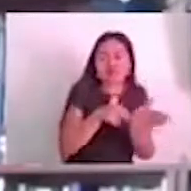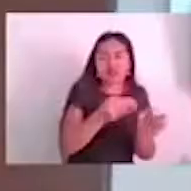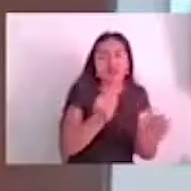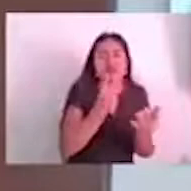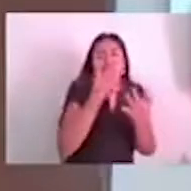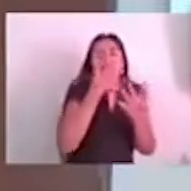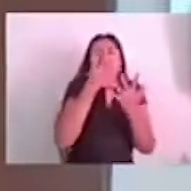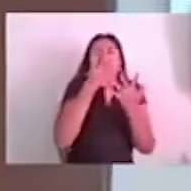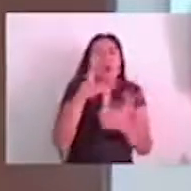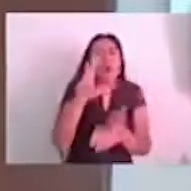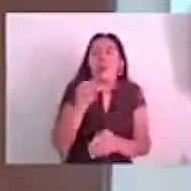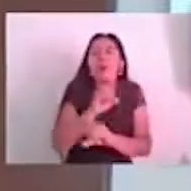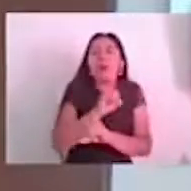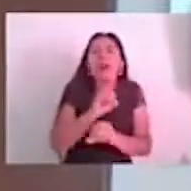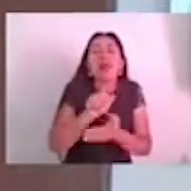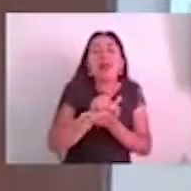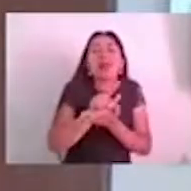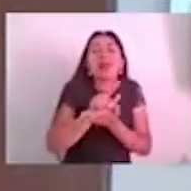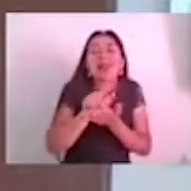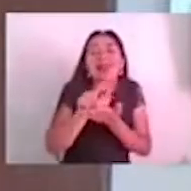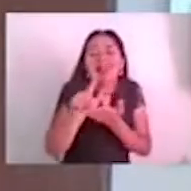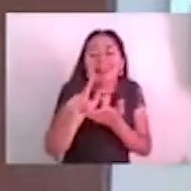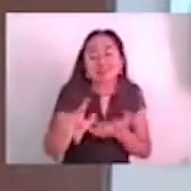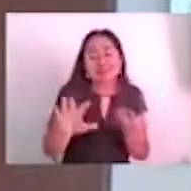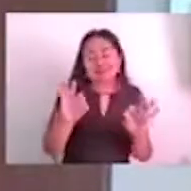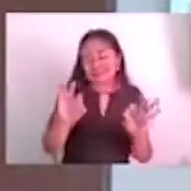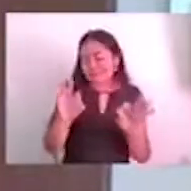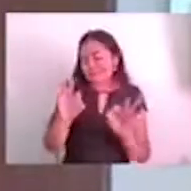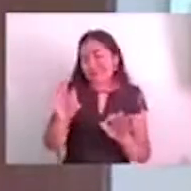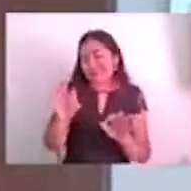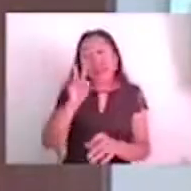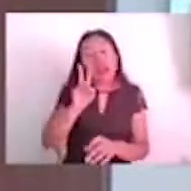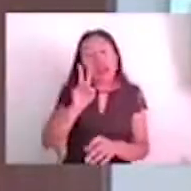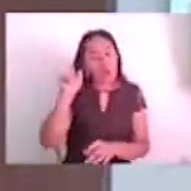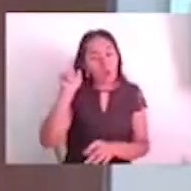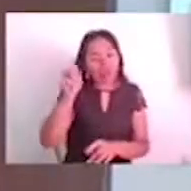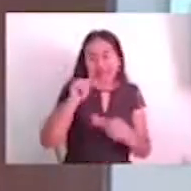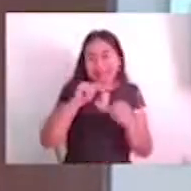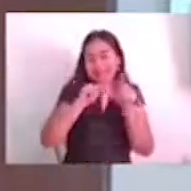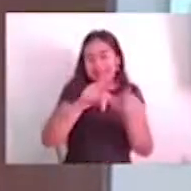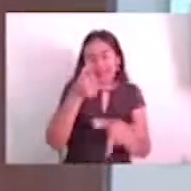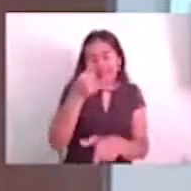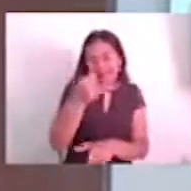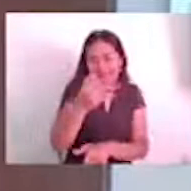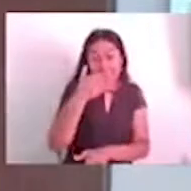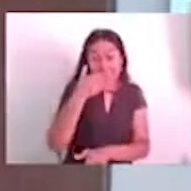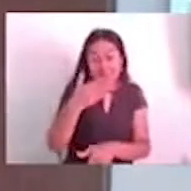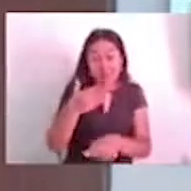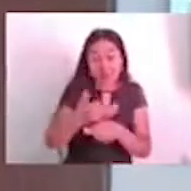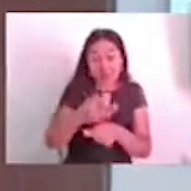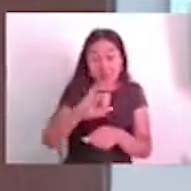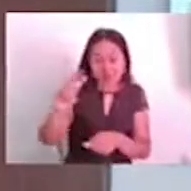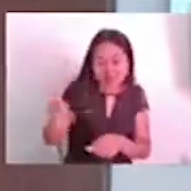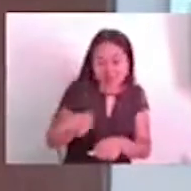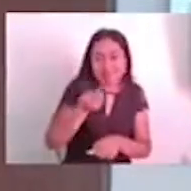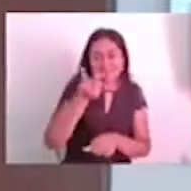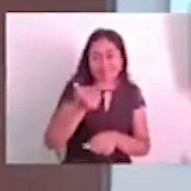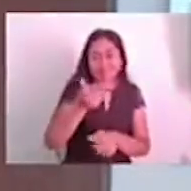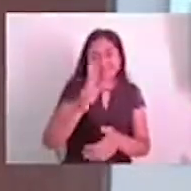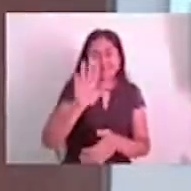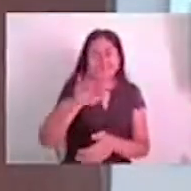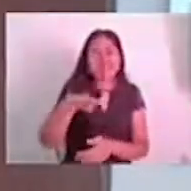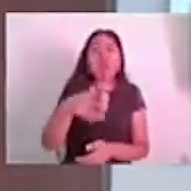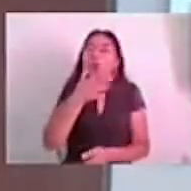Esperemos que se siga. Te voy a leer los comentarios y las preguntas. Ricardo Ronchetti te dice: buenos